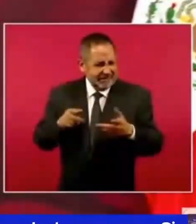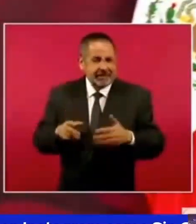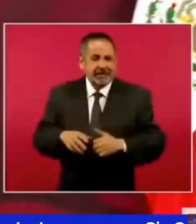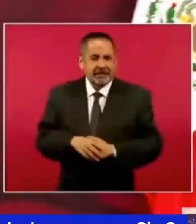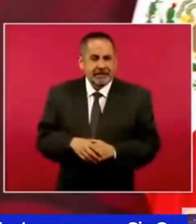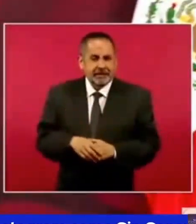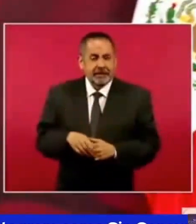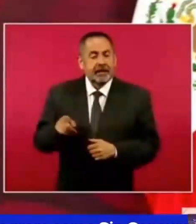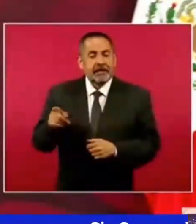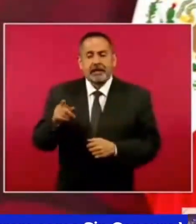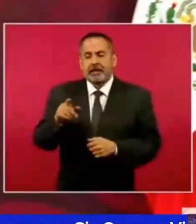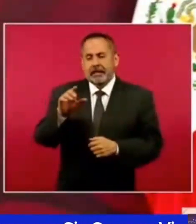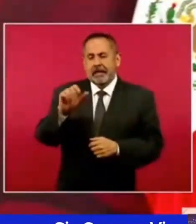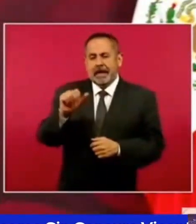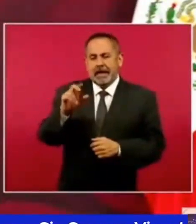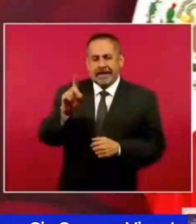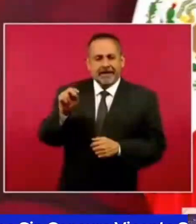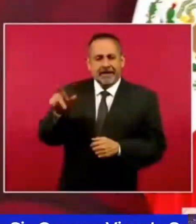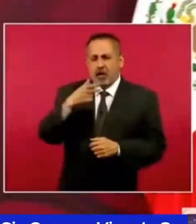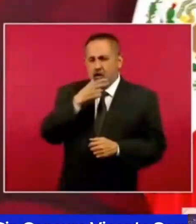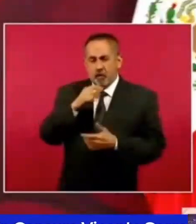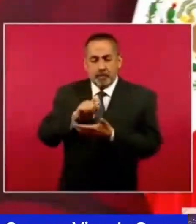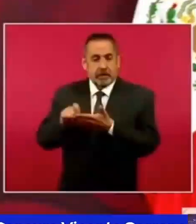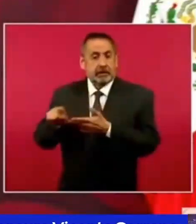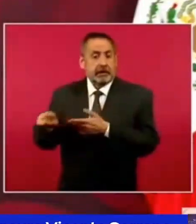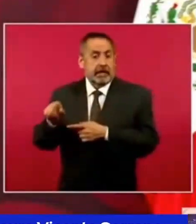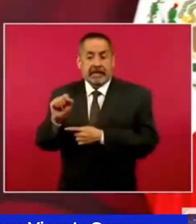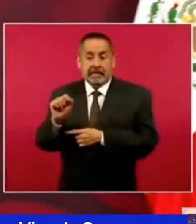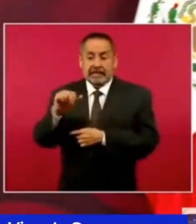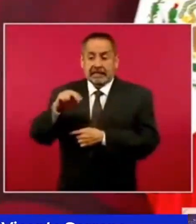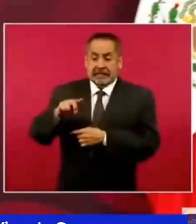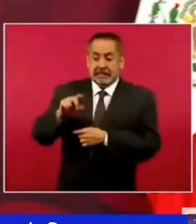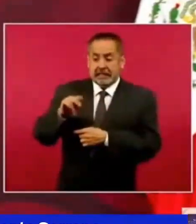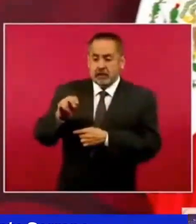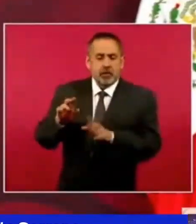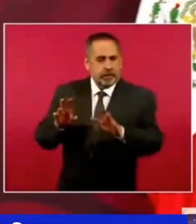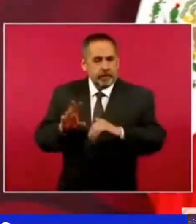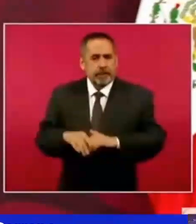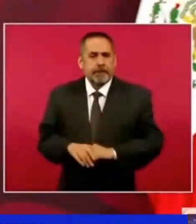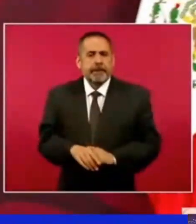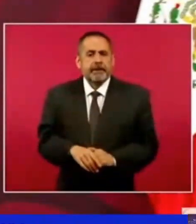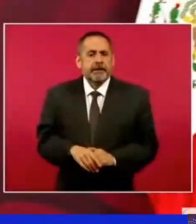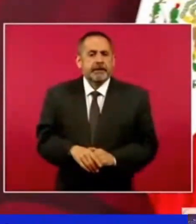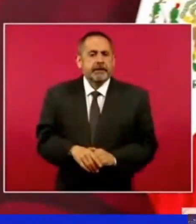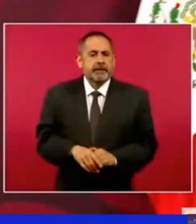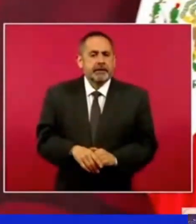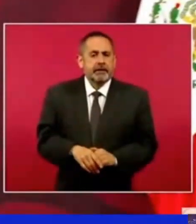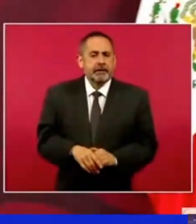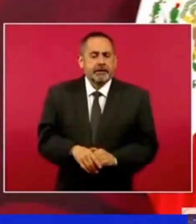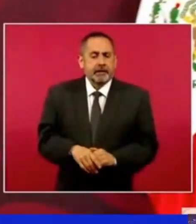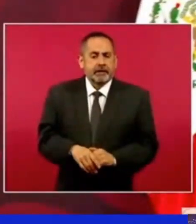Ese era Cardenal, sandinista. Bueno,